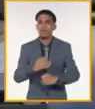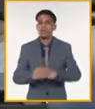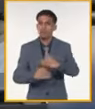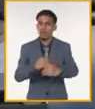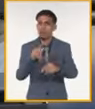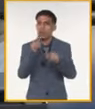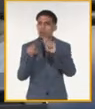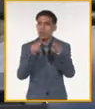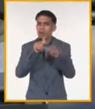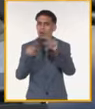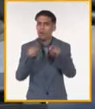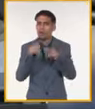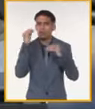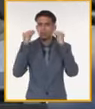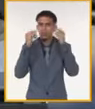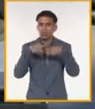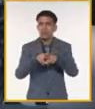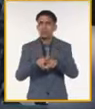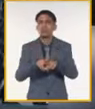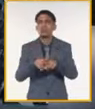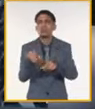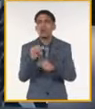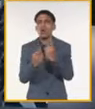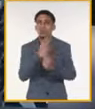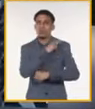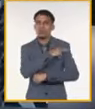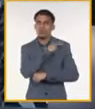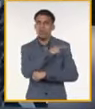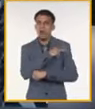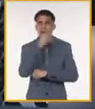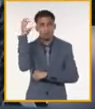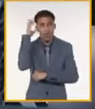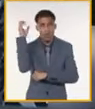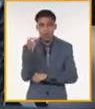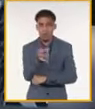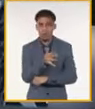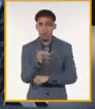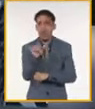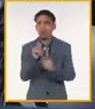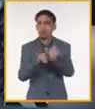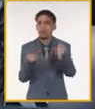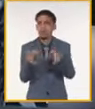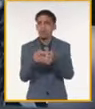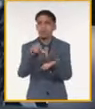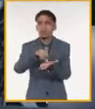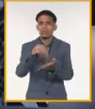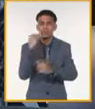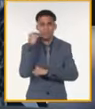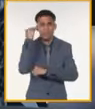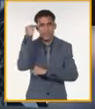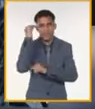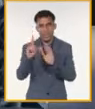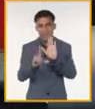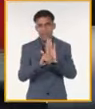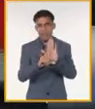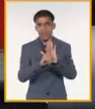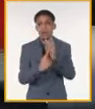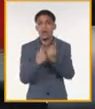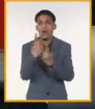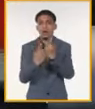consulta con organismos de la Administración central del Estado gobiernos territoriales el grupo central de capacidad legislativa actores